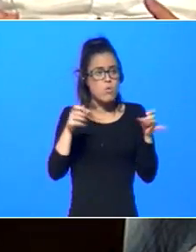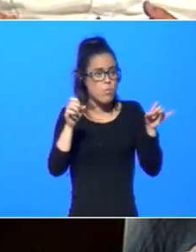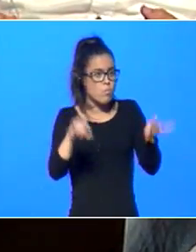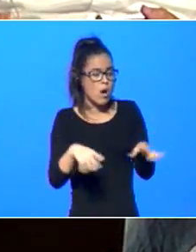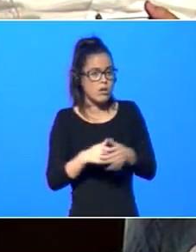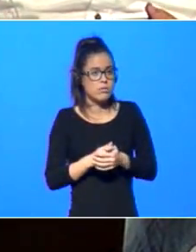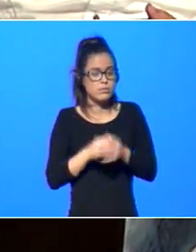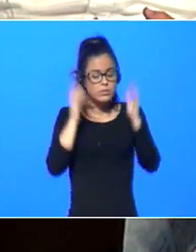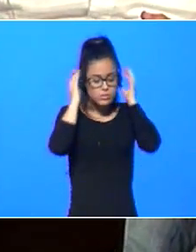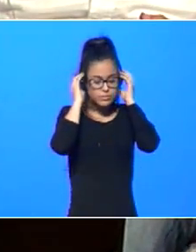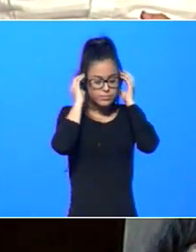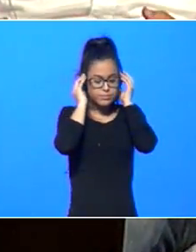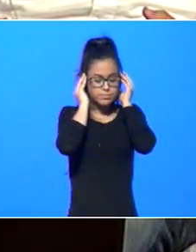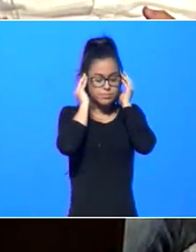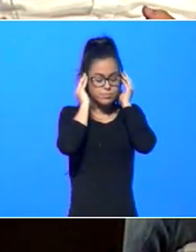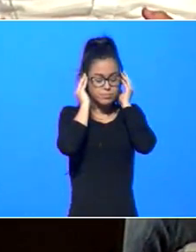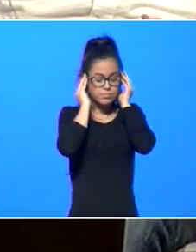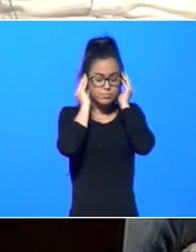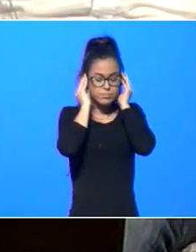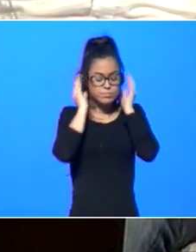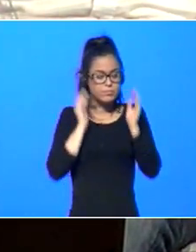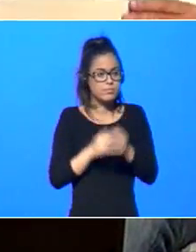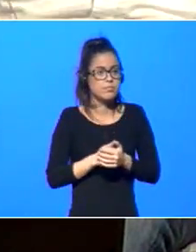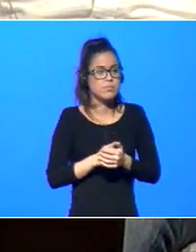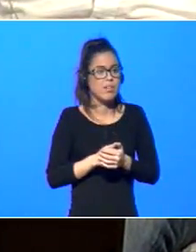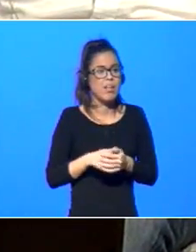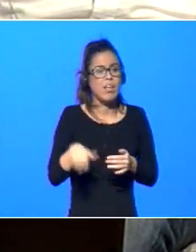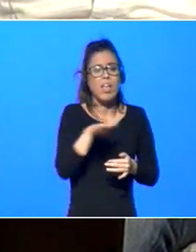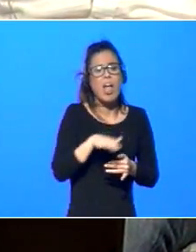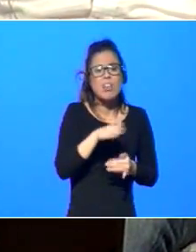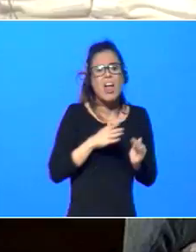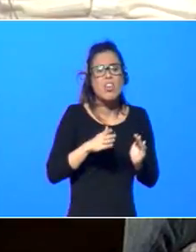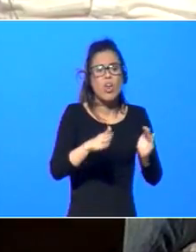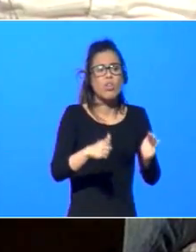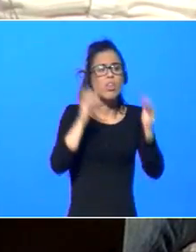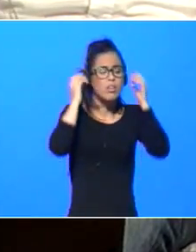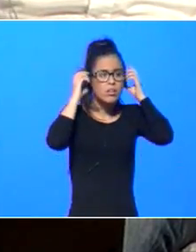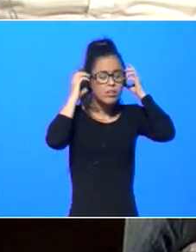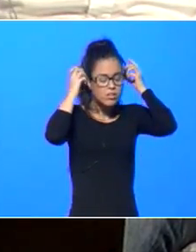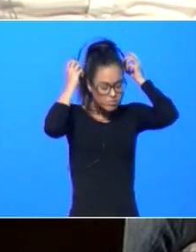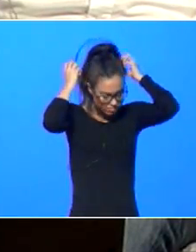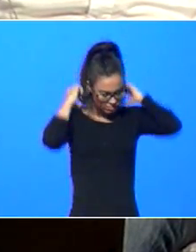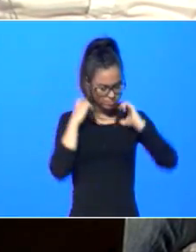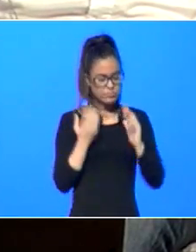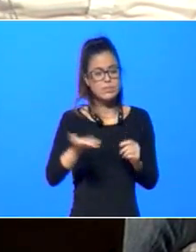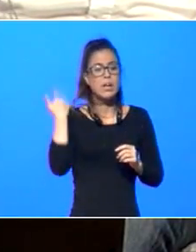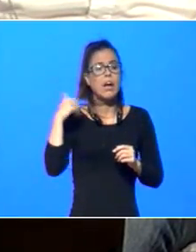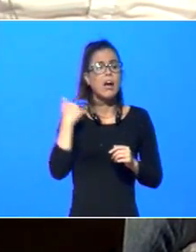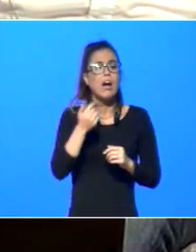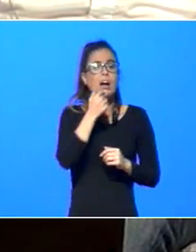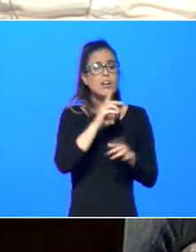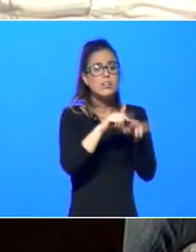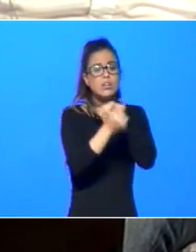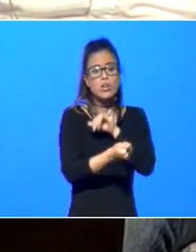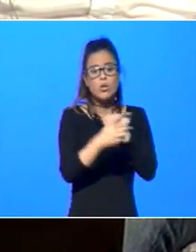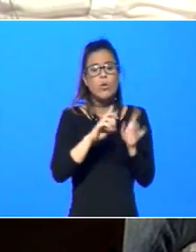voy a intentar ceñirme. ¿Hacia dónde tendría que avanzar? Bueno, como he dicho antes, yo hablo en papel de familias, ¿vale? O sea,